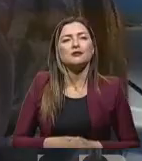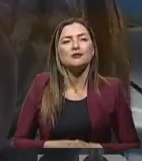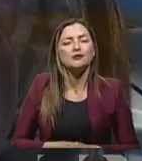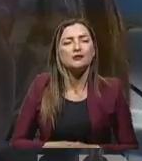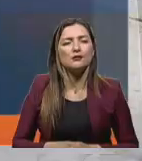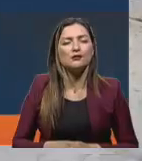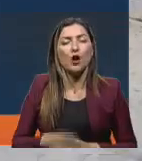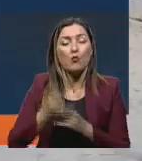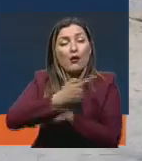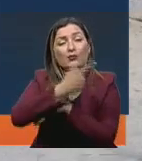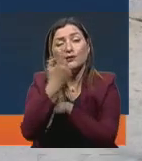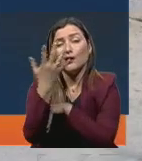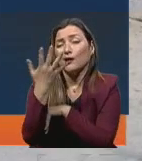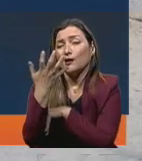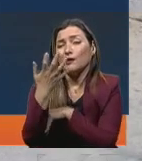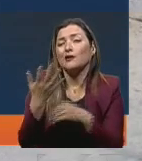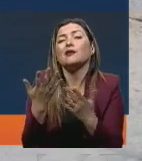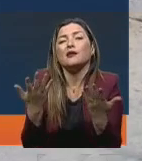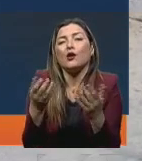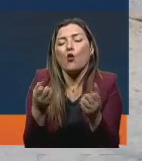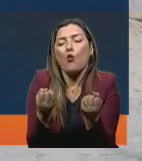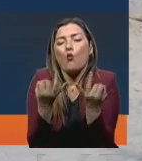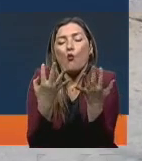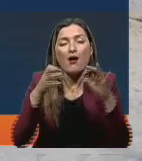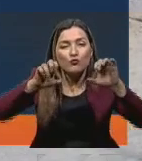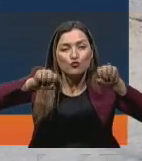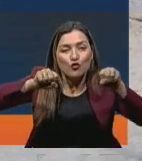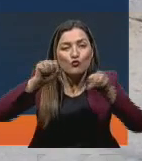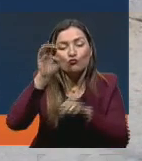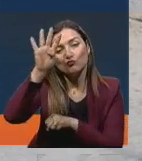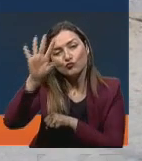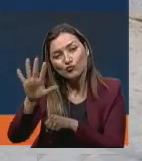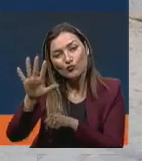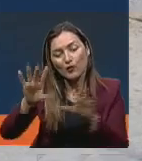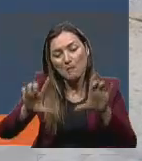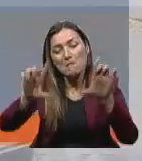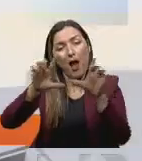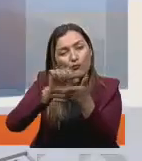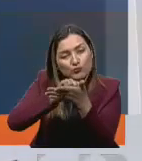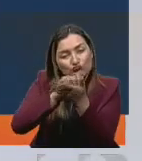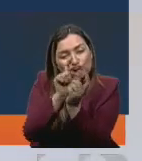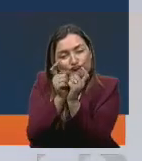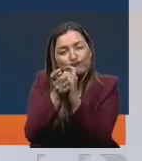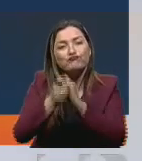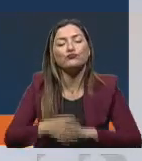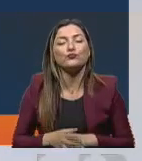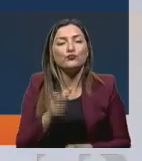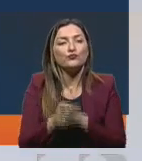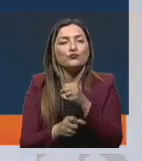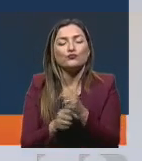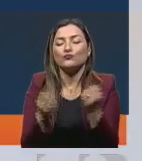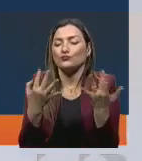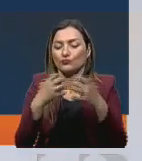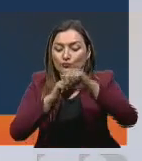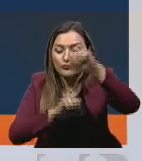los últimos 15 días se han retenido 45 motocicletas parte de ellas con placas adulteradas y en lo que va del año se